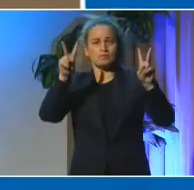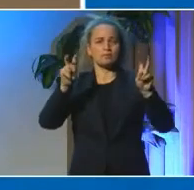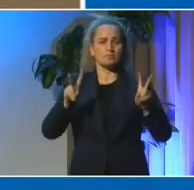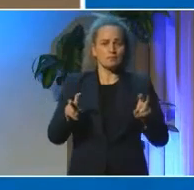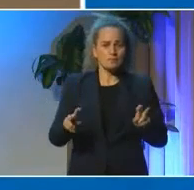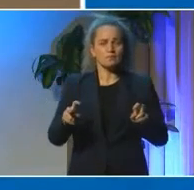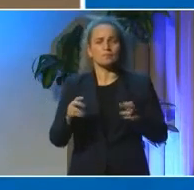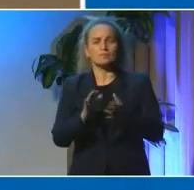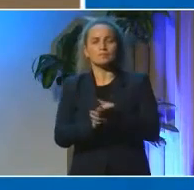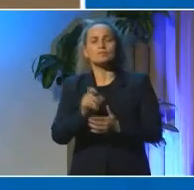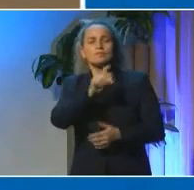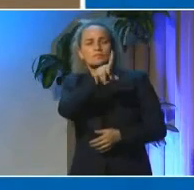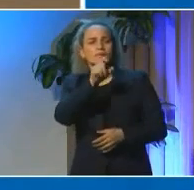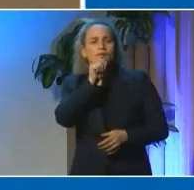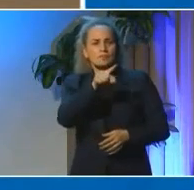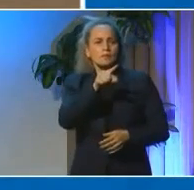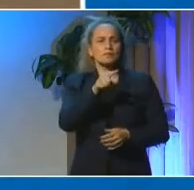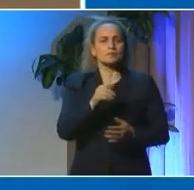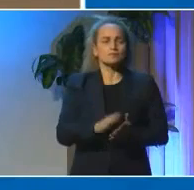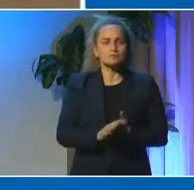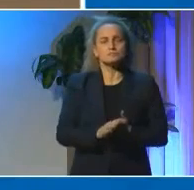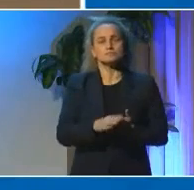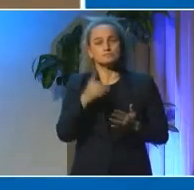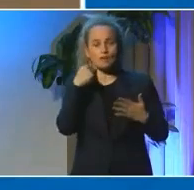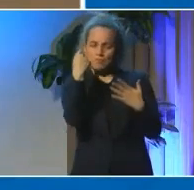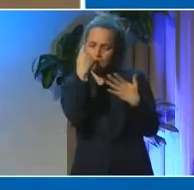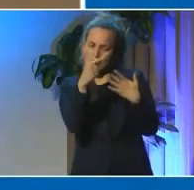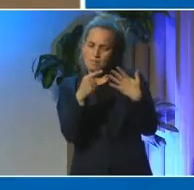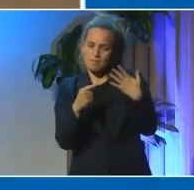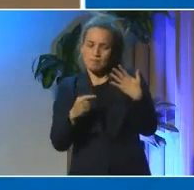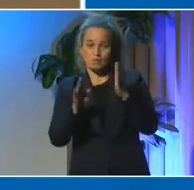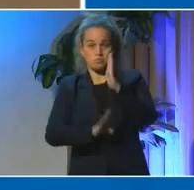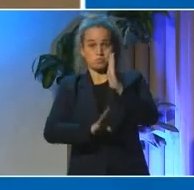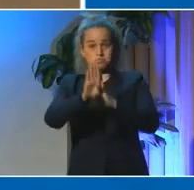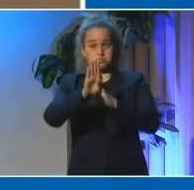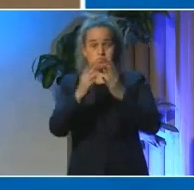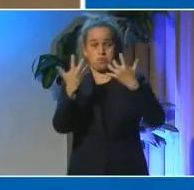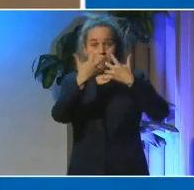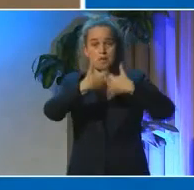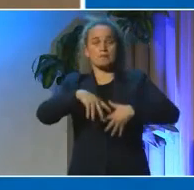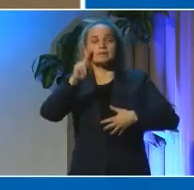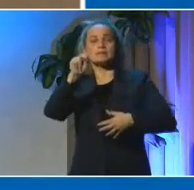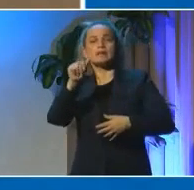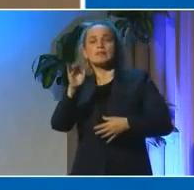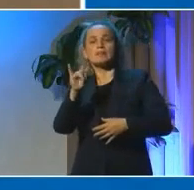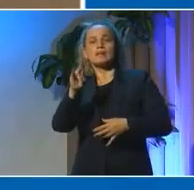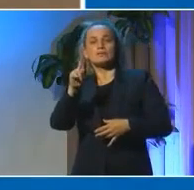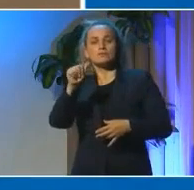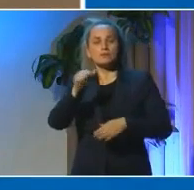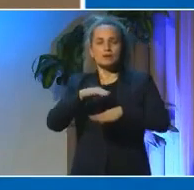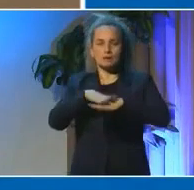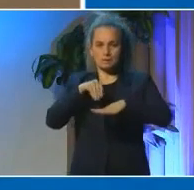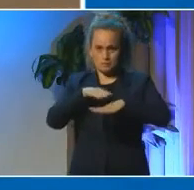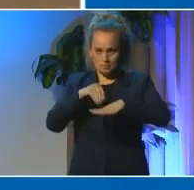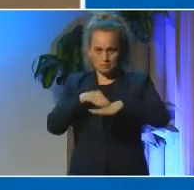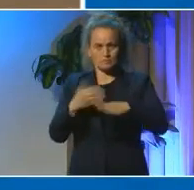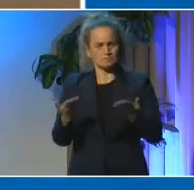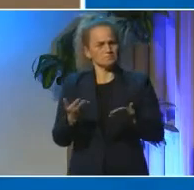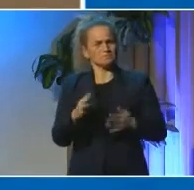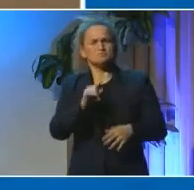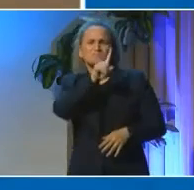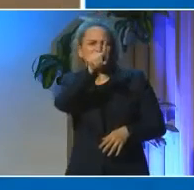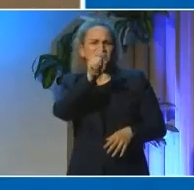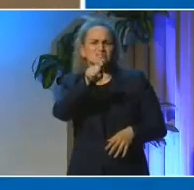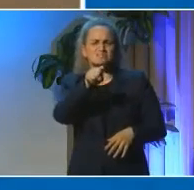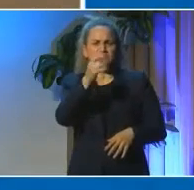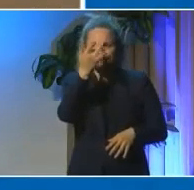consideras que han sido los Los criterios de éxito de Natura mucha gente se se pregunta efectivamente bueno por qué